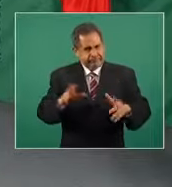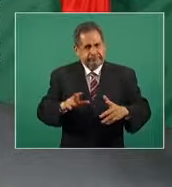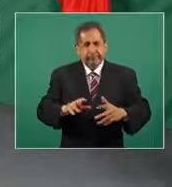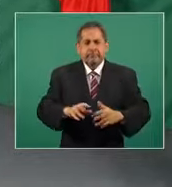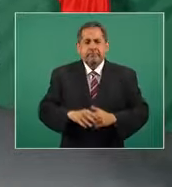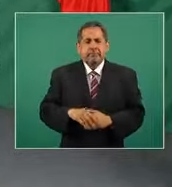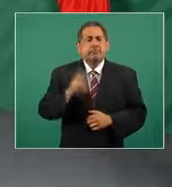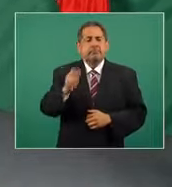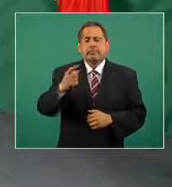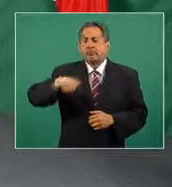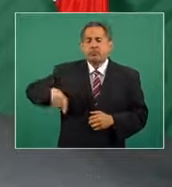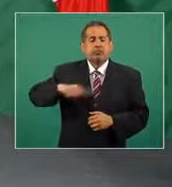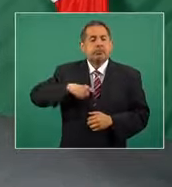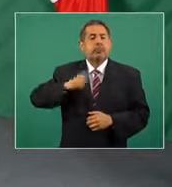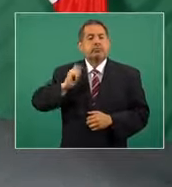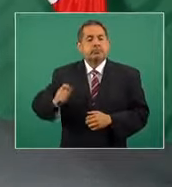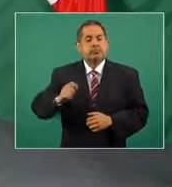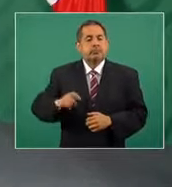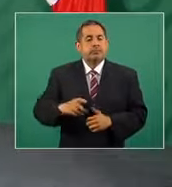de que somos